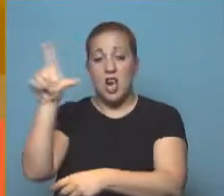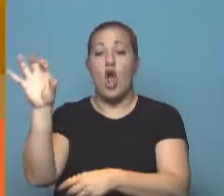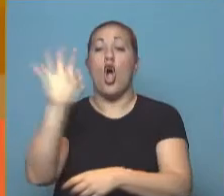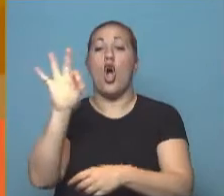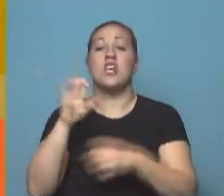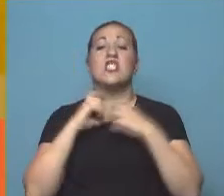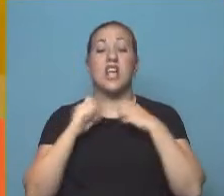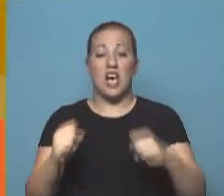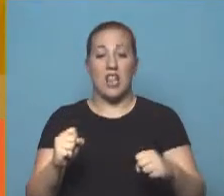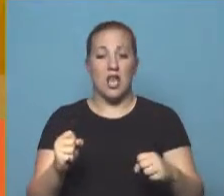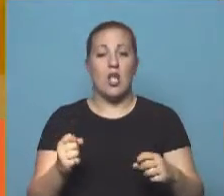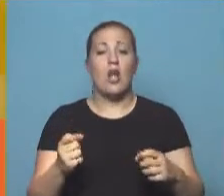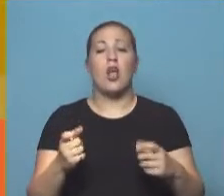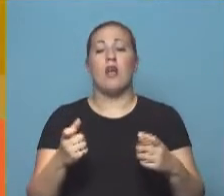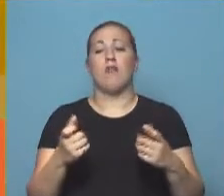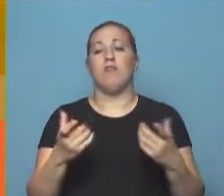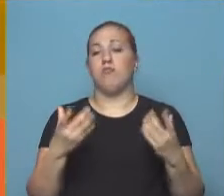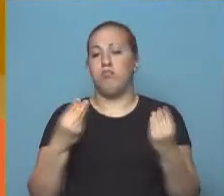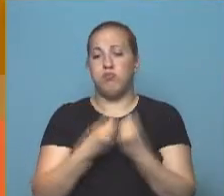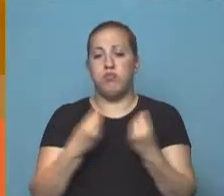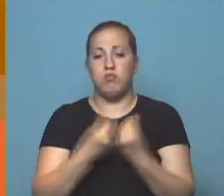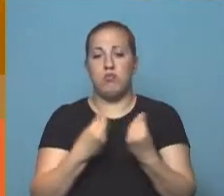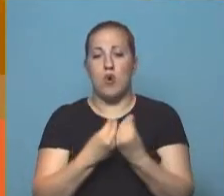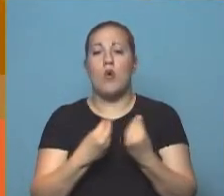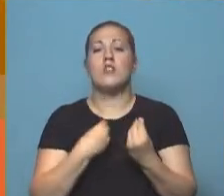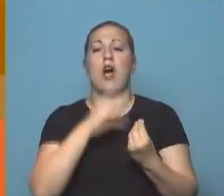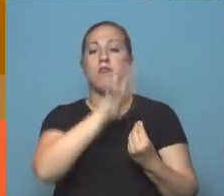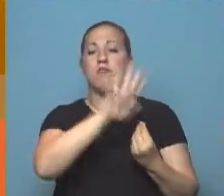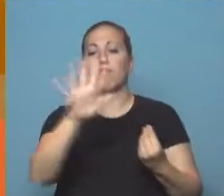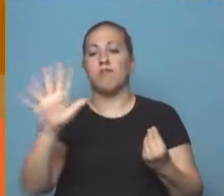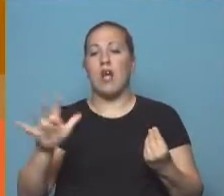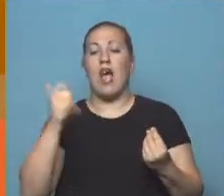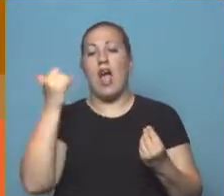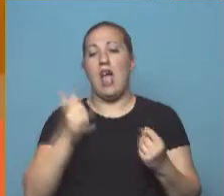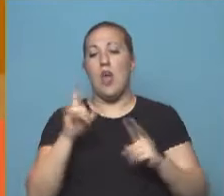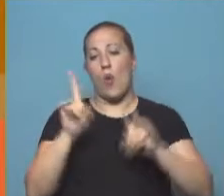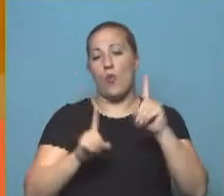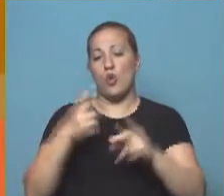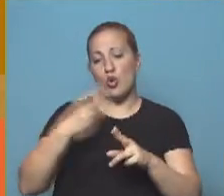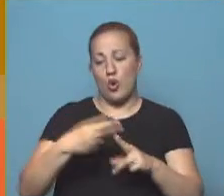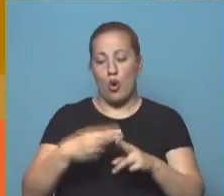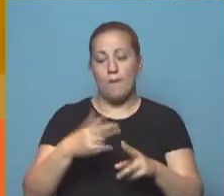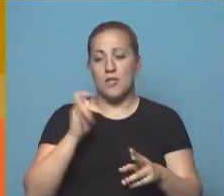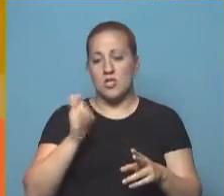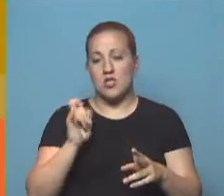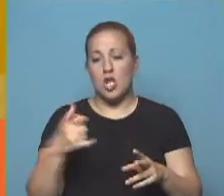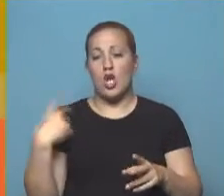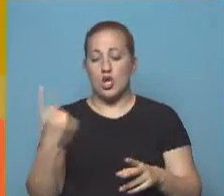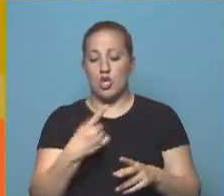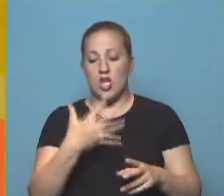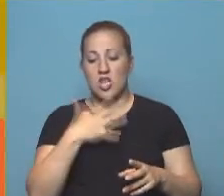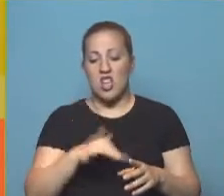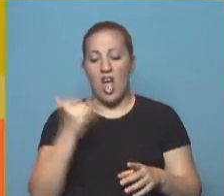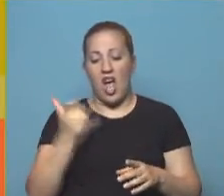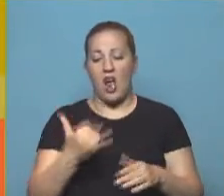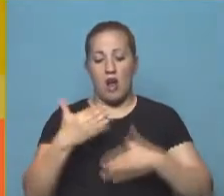hombre... ¿Qué? Son varios. Sí, son un montón. O sea, hicimos un afiche, vamos a contarle a la gente, donde ponemos alguna de esos nombres. Y obviamente que lo que nosotros entendemos es que acá hubo un proceso